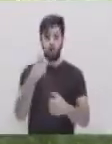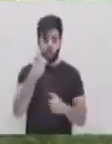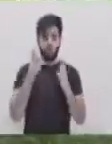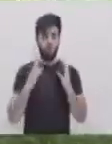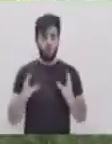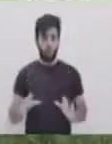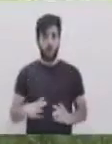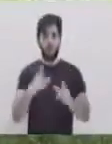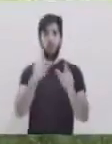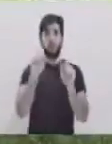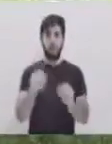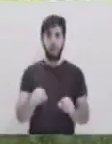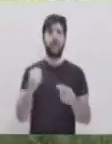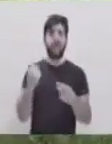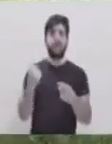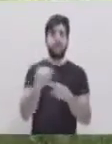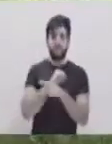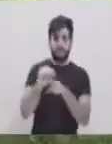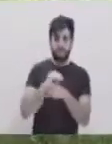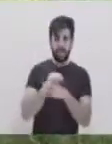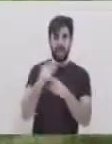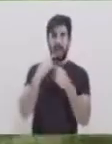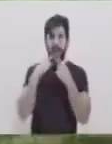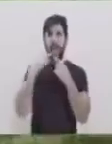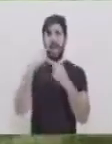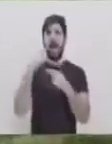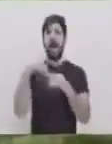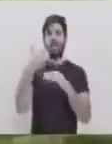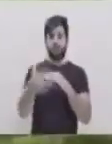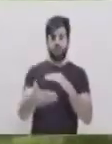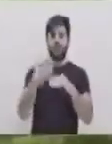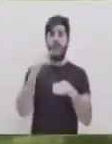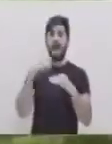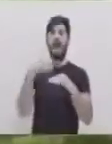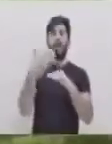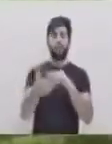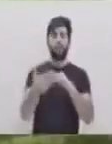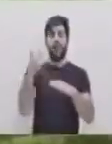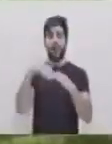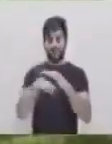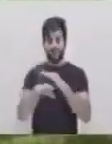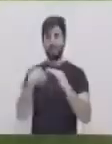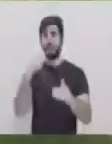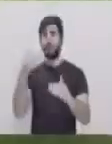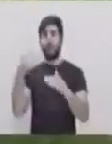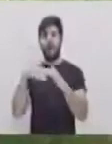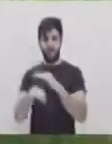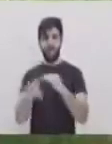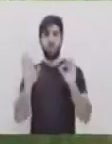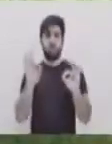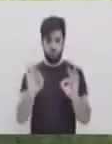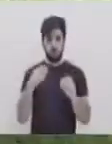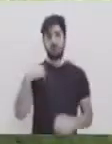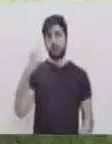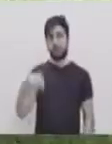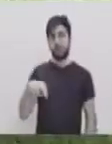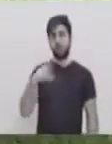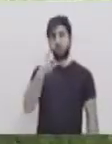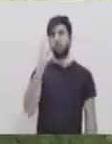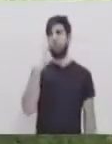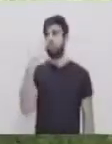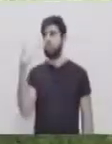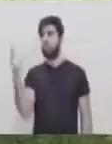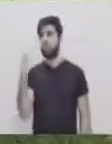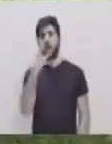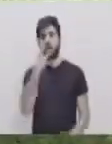puedes trabajar afuera y adentro con tu lengua? Vamos a pasar a la siguiente actividad. Muy bien, necesito que busques en